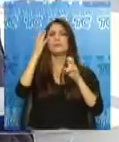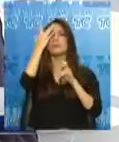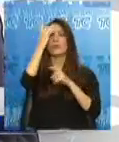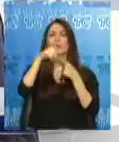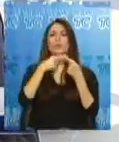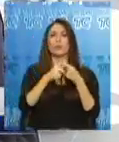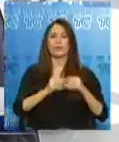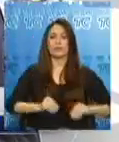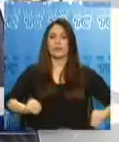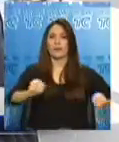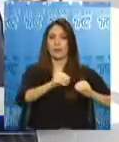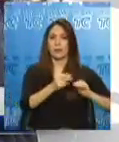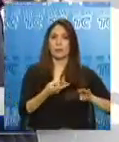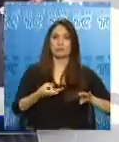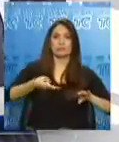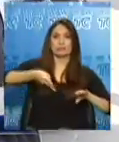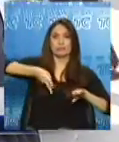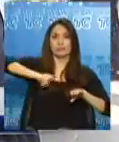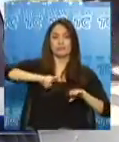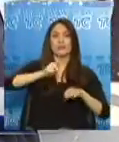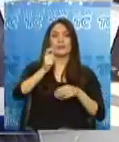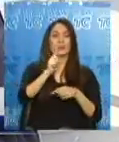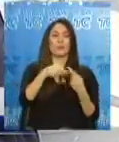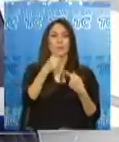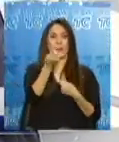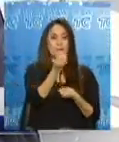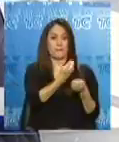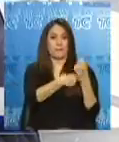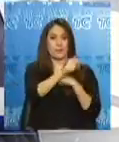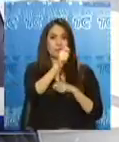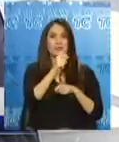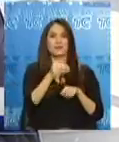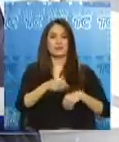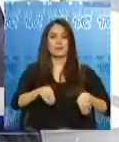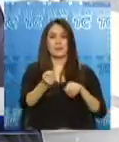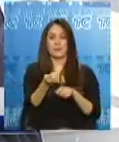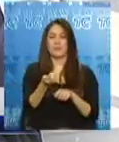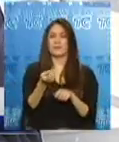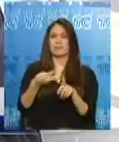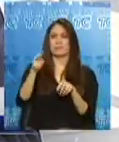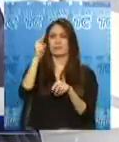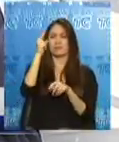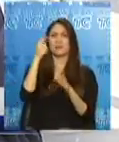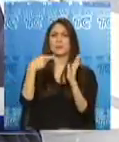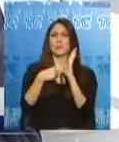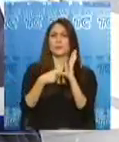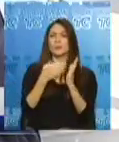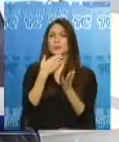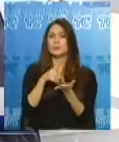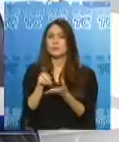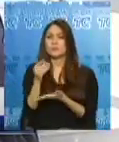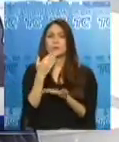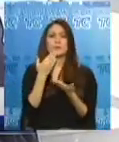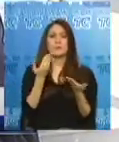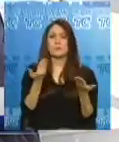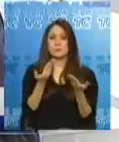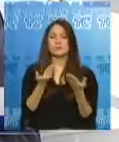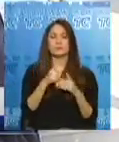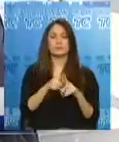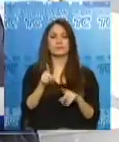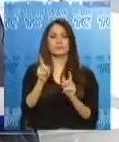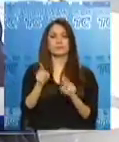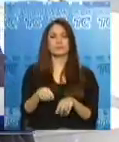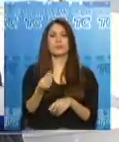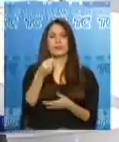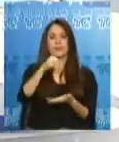especulación del valor de la tierra y, por cierto, los resquemores que tiene un segmento de la sociedad en torno a la tarifa con la cual se